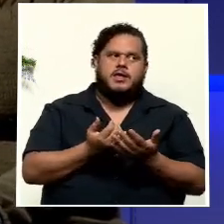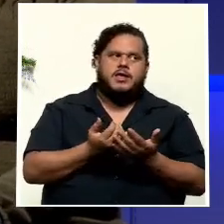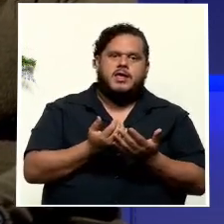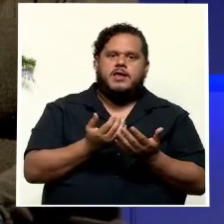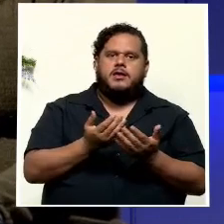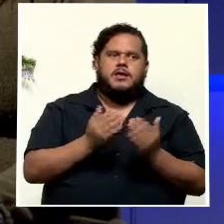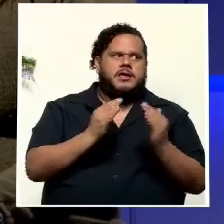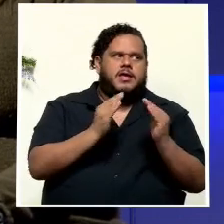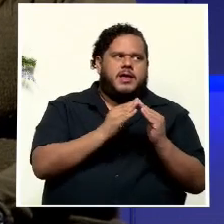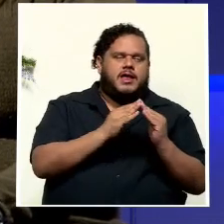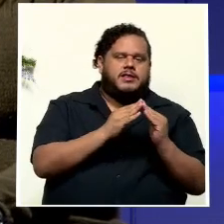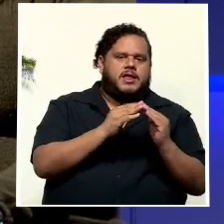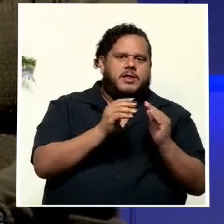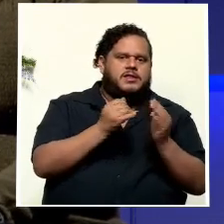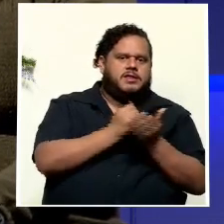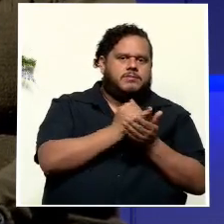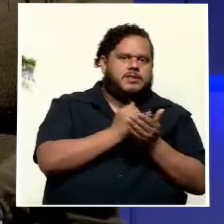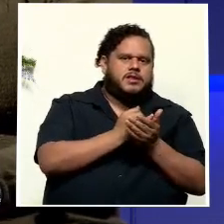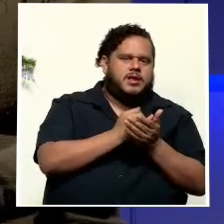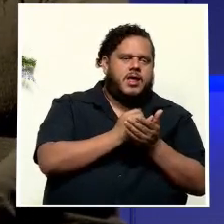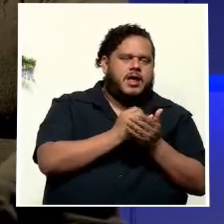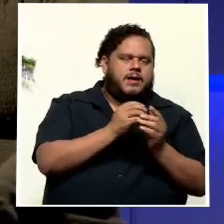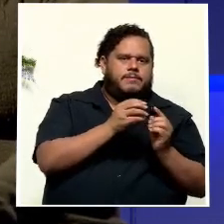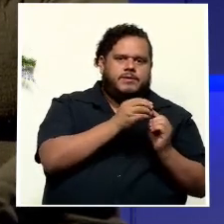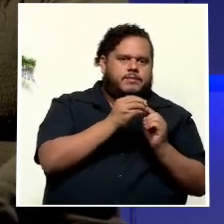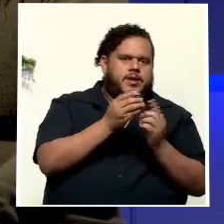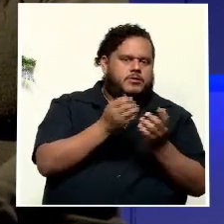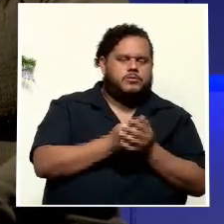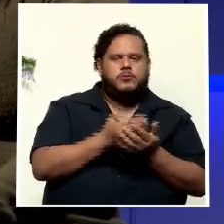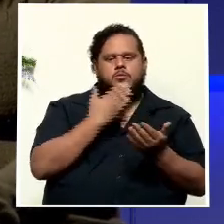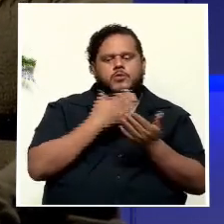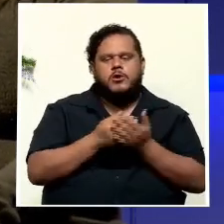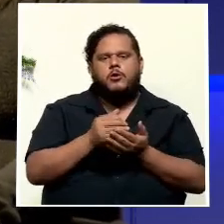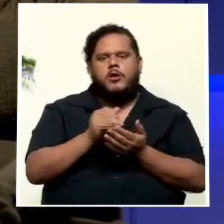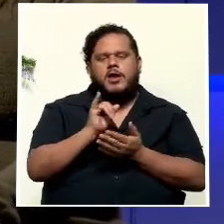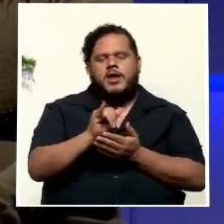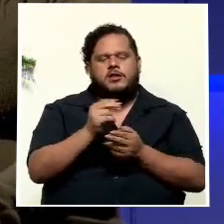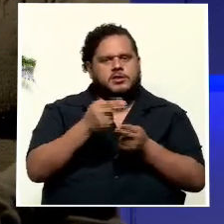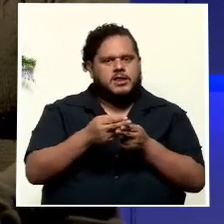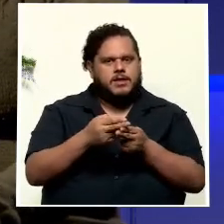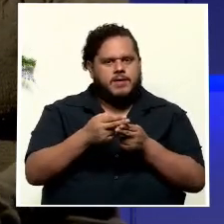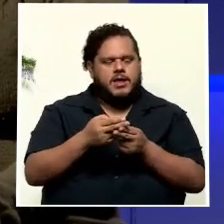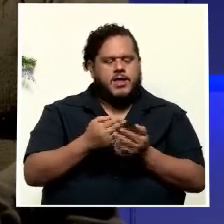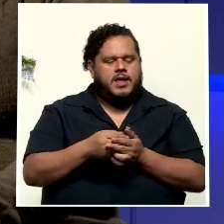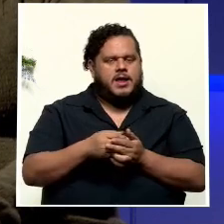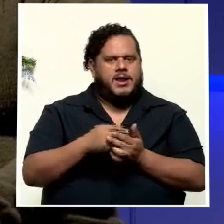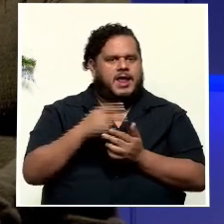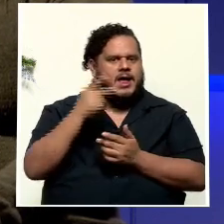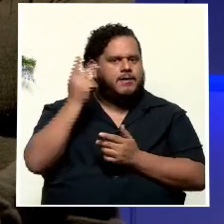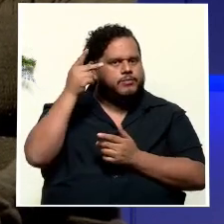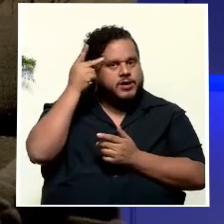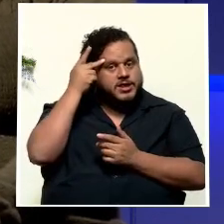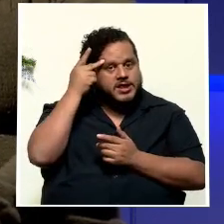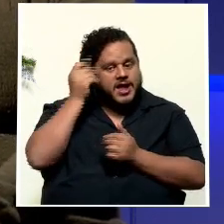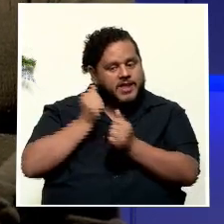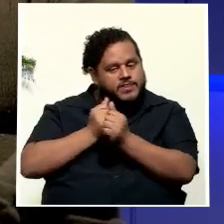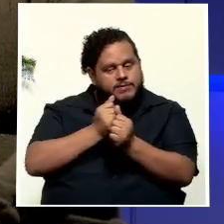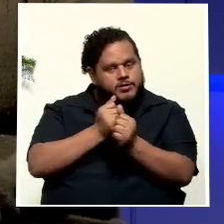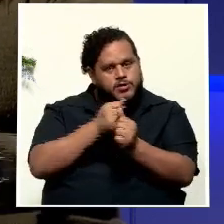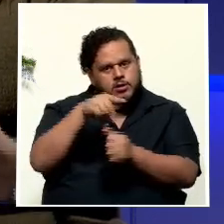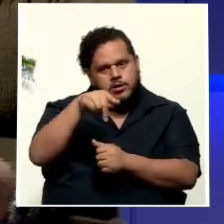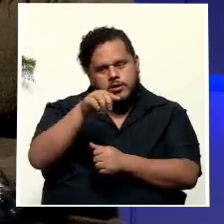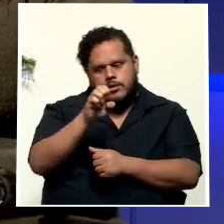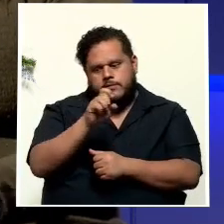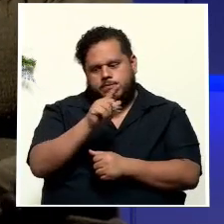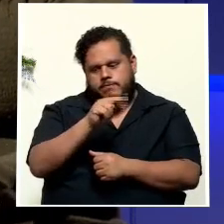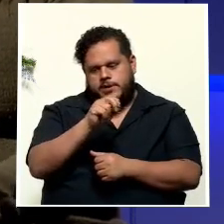primero sobre otro? Sí, eso se llama, digamos, la política de persecución penal que tiene el